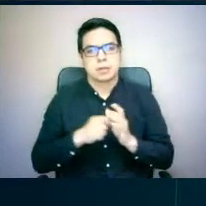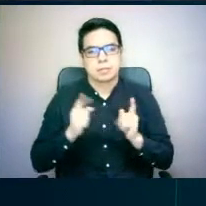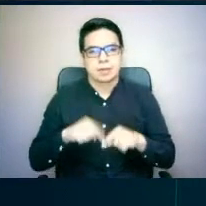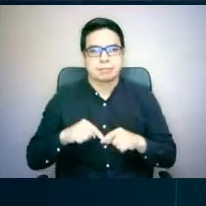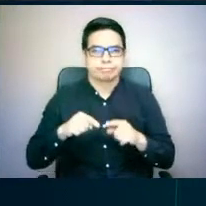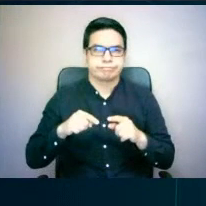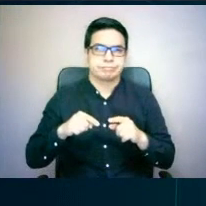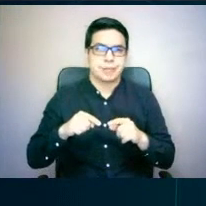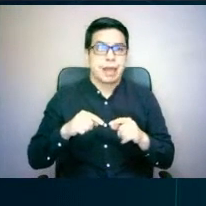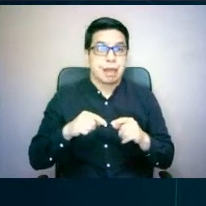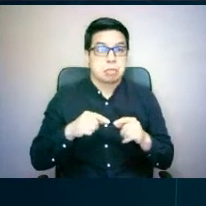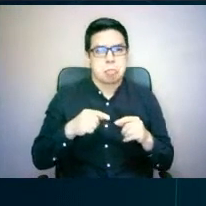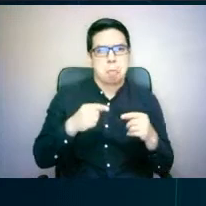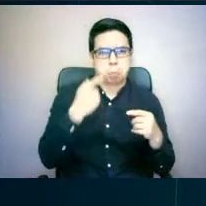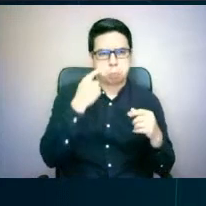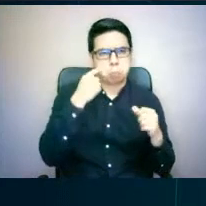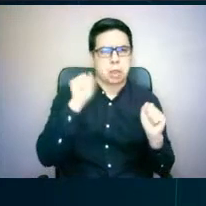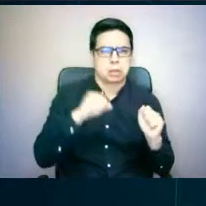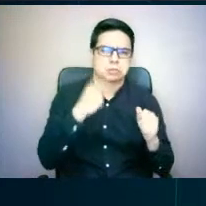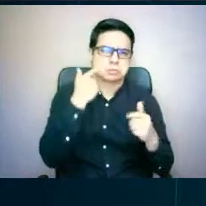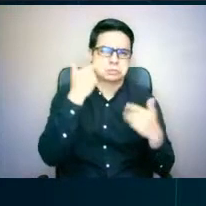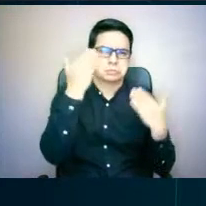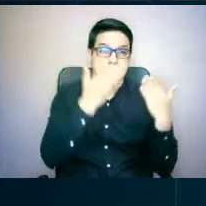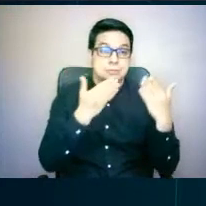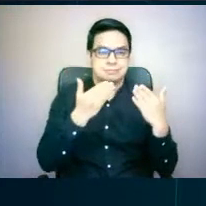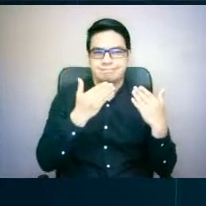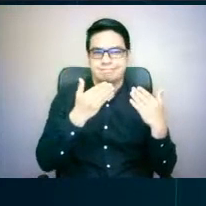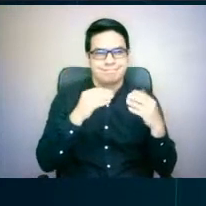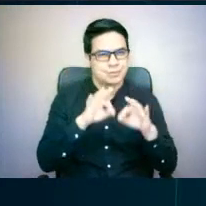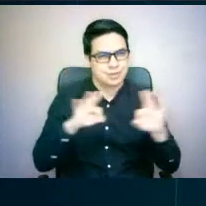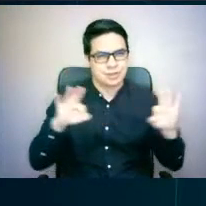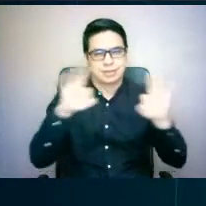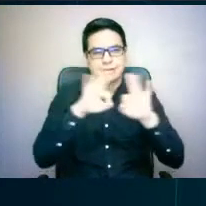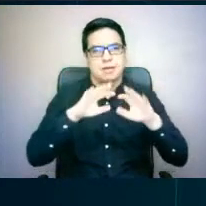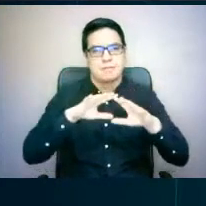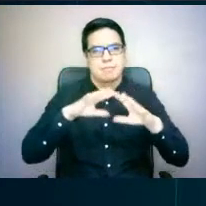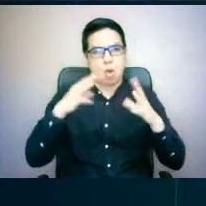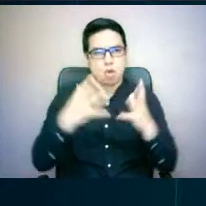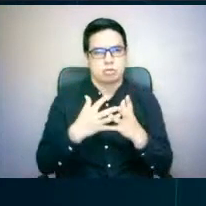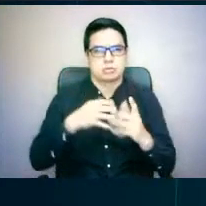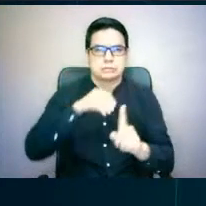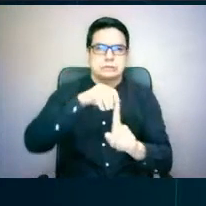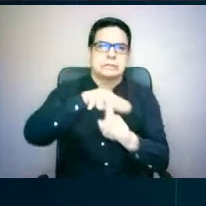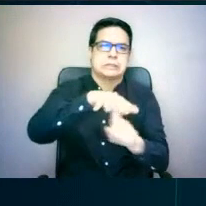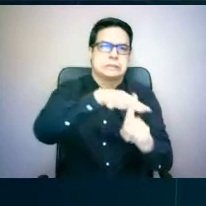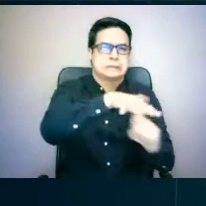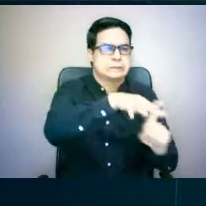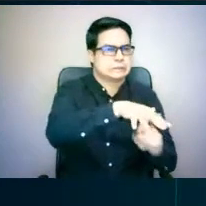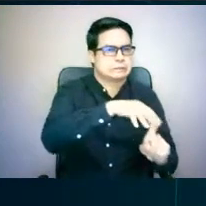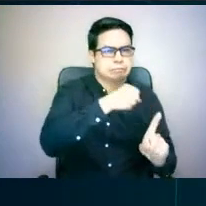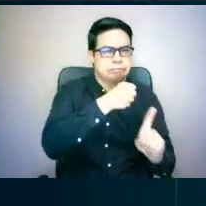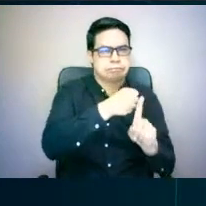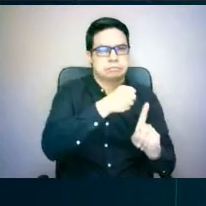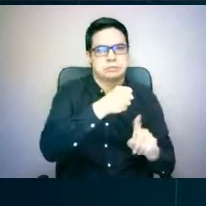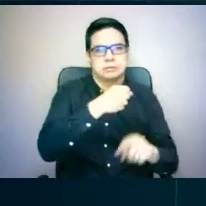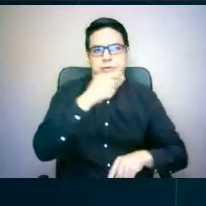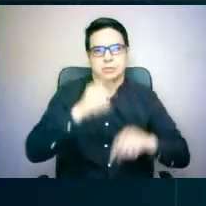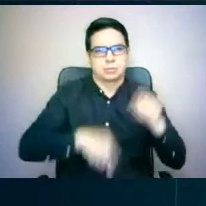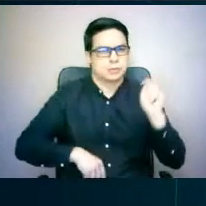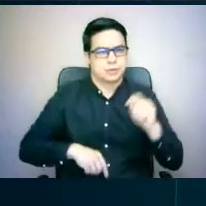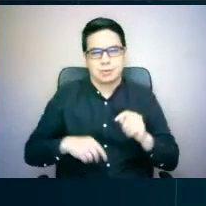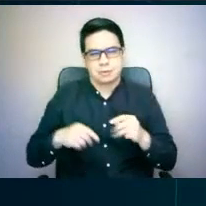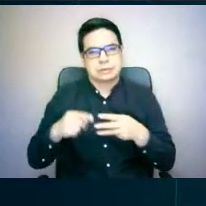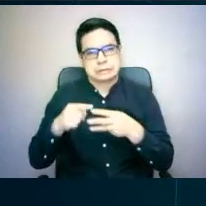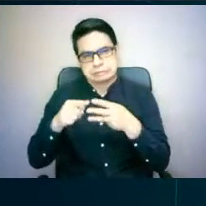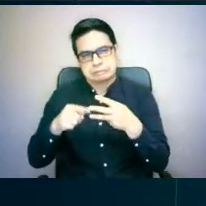requiere esta migración. Pues no es que estemos tan mal por ver